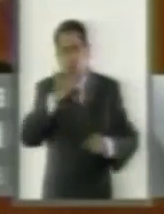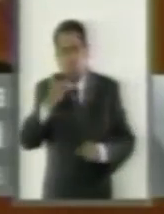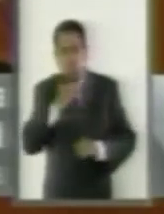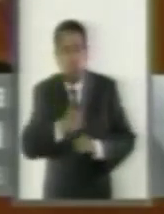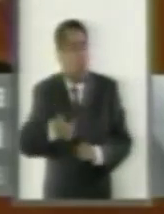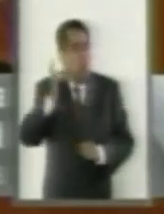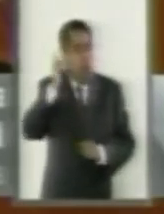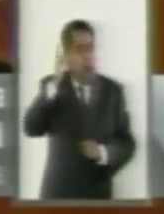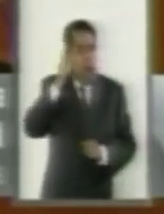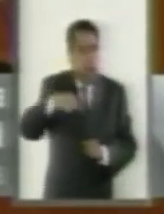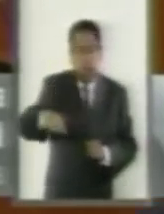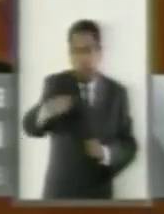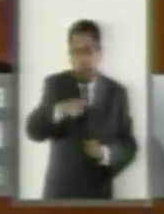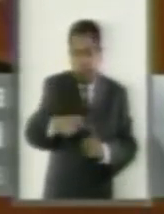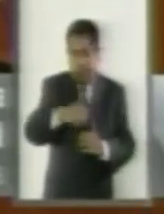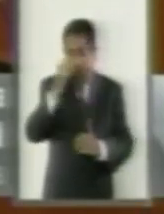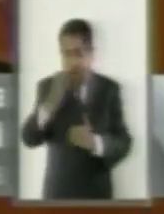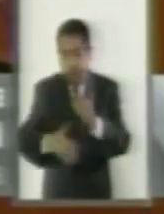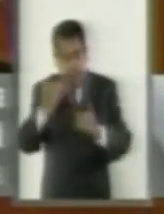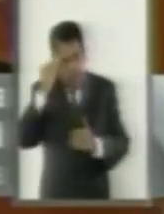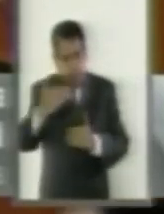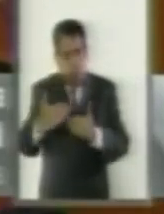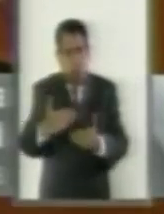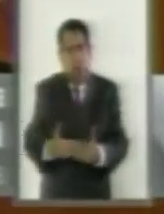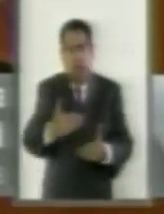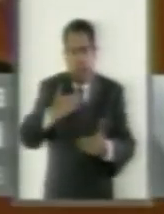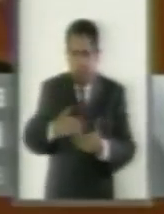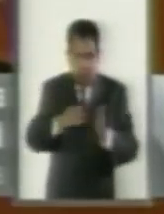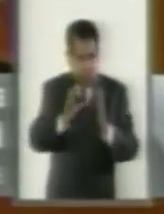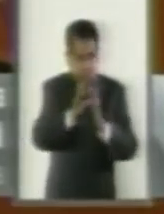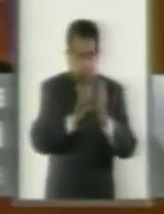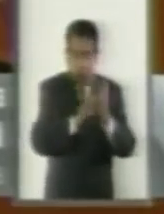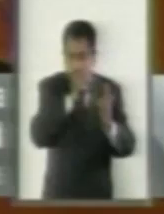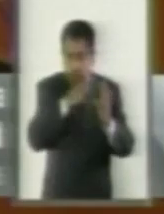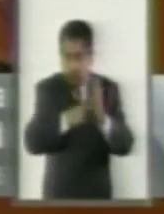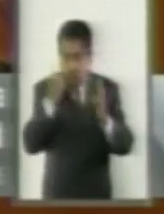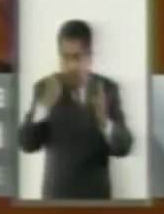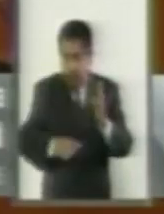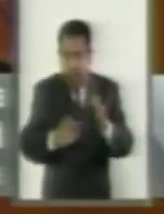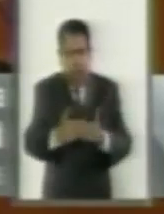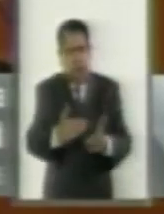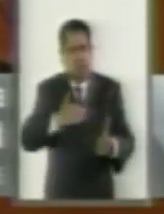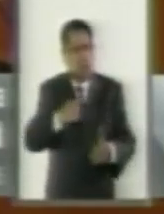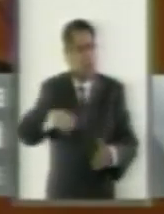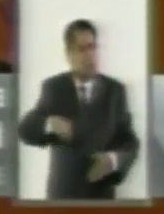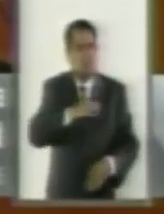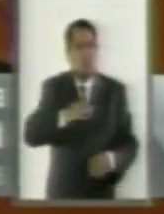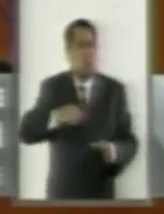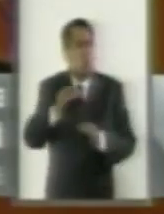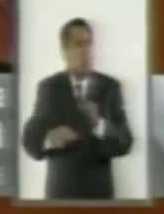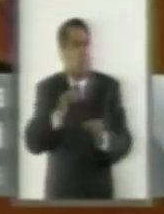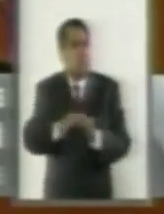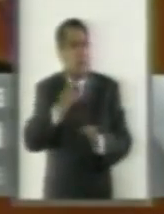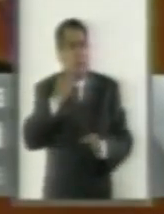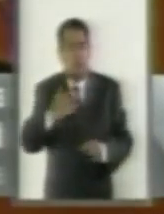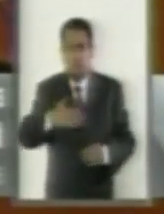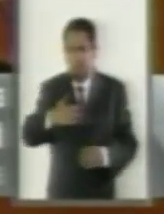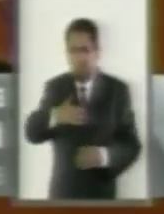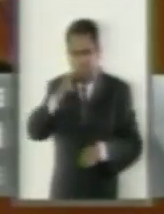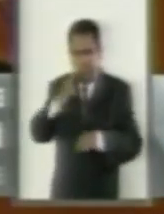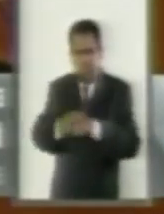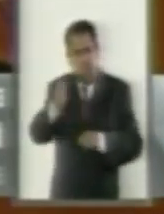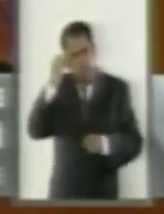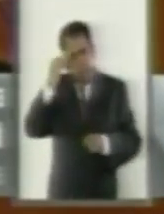espero que antes de que se nos venzan los plazos que marca la Constitución, podamos cumplir con esta responsabilidad en un muy próximo